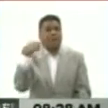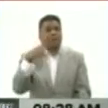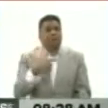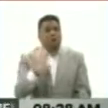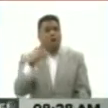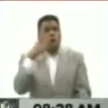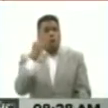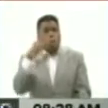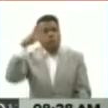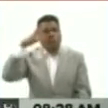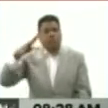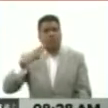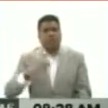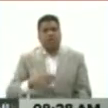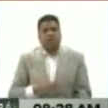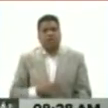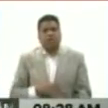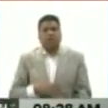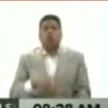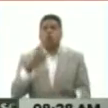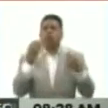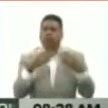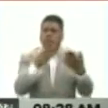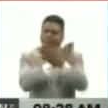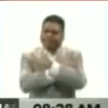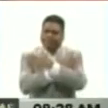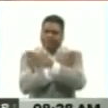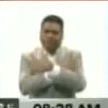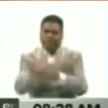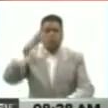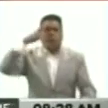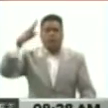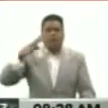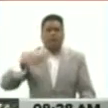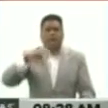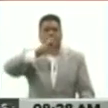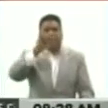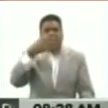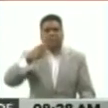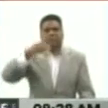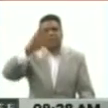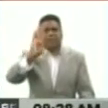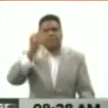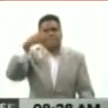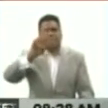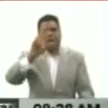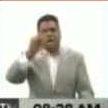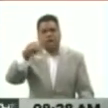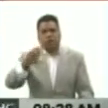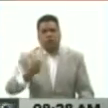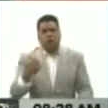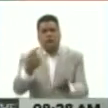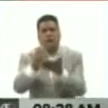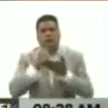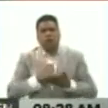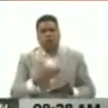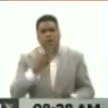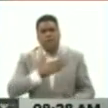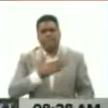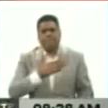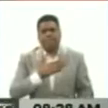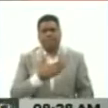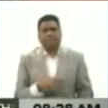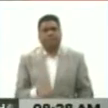Él es el pueblo soberano, tremendo capitán, yo lo felicito, porque me dio su apoyo incondicional. De